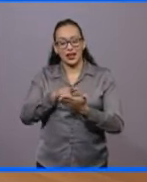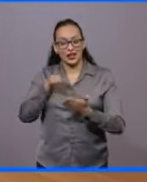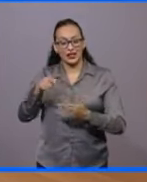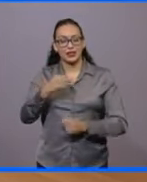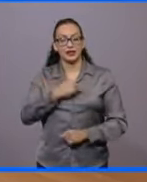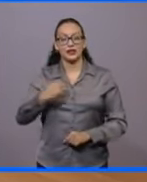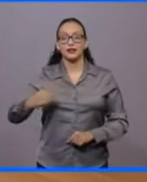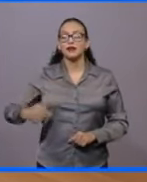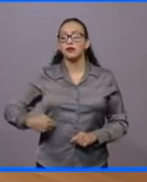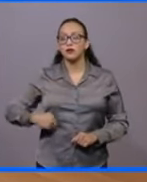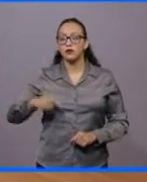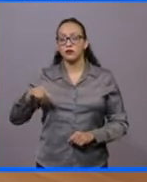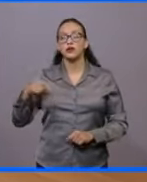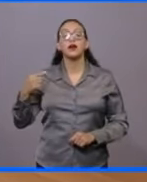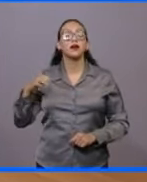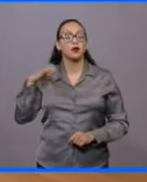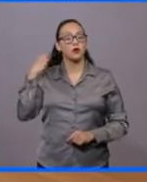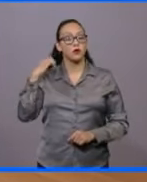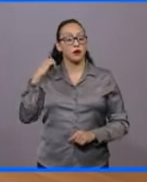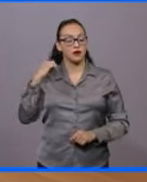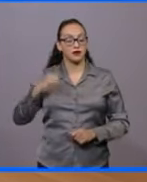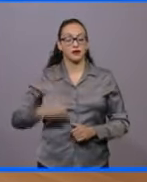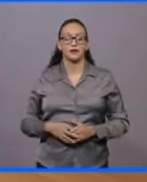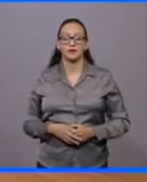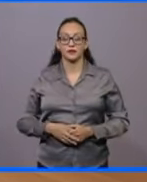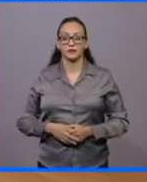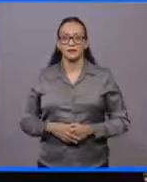del municipio de Oaxaca de Juárez.